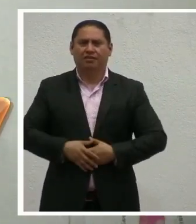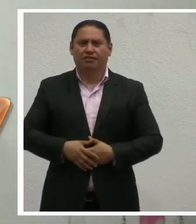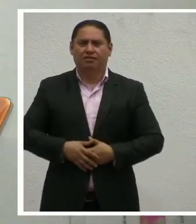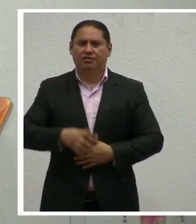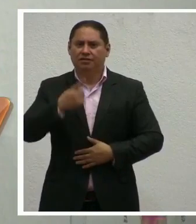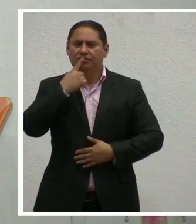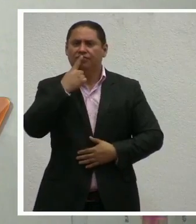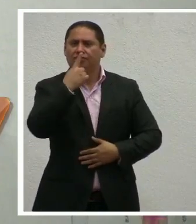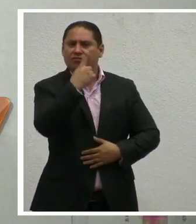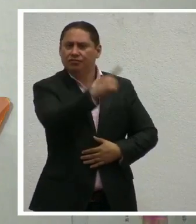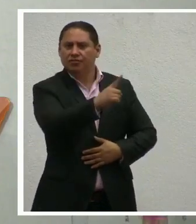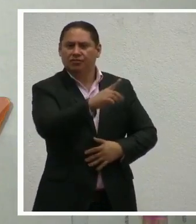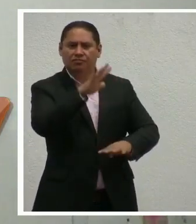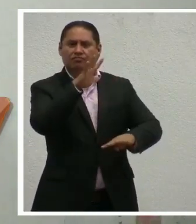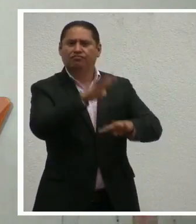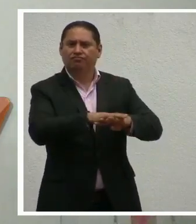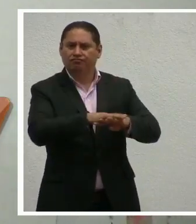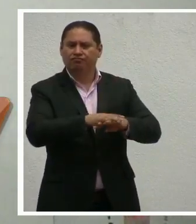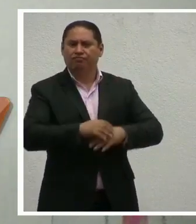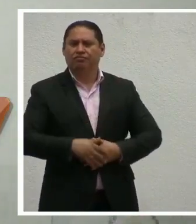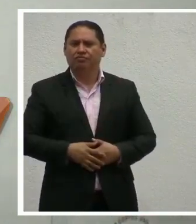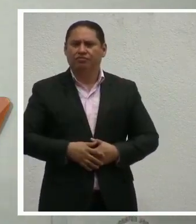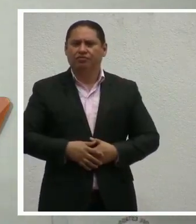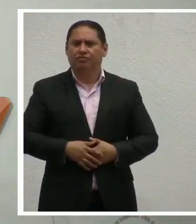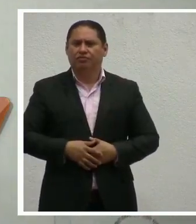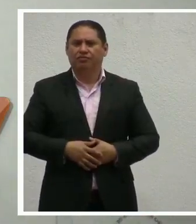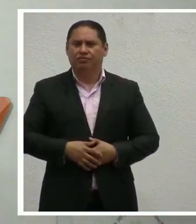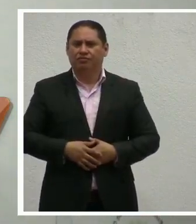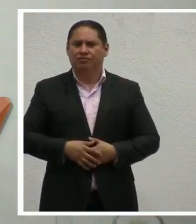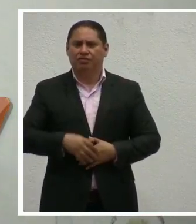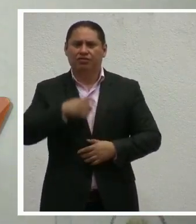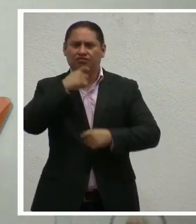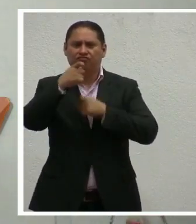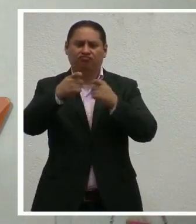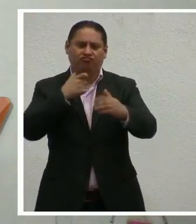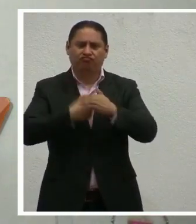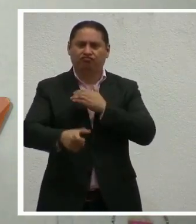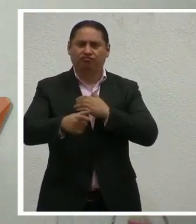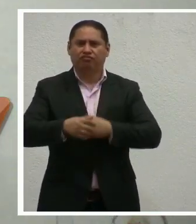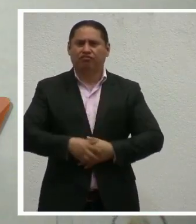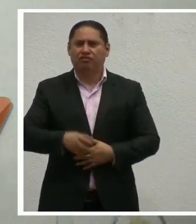denuncia penal que tiene por presuntos delitos sexuales.